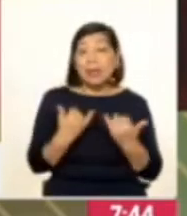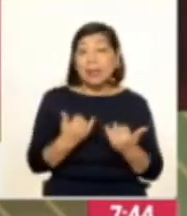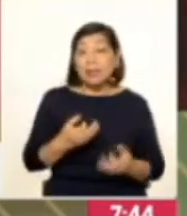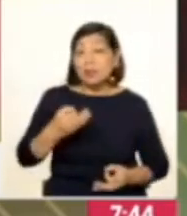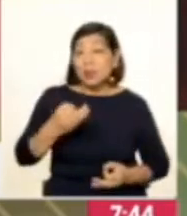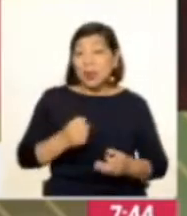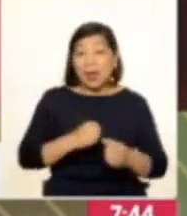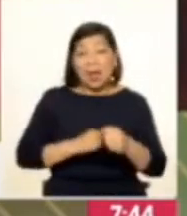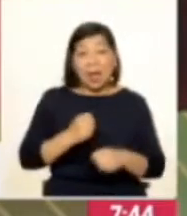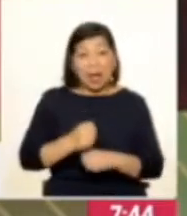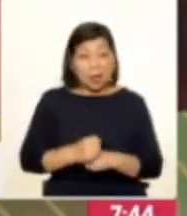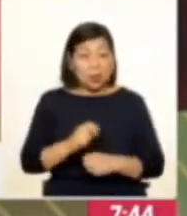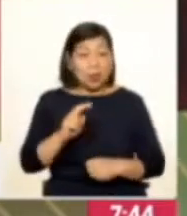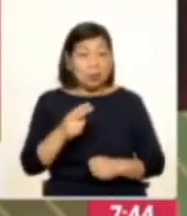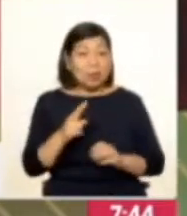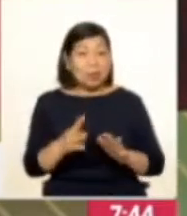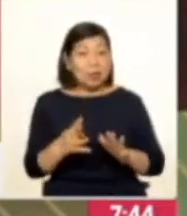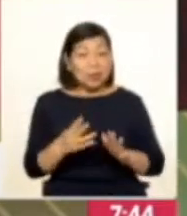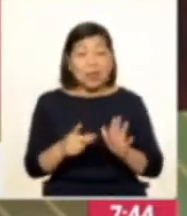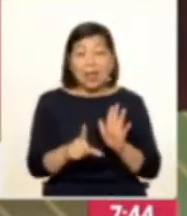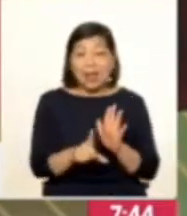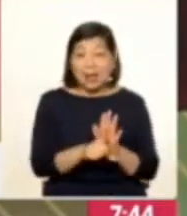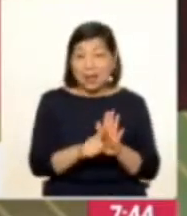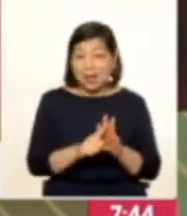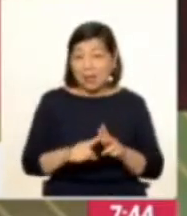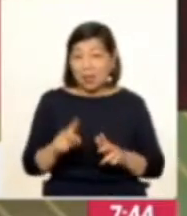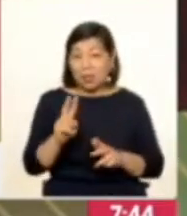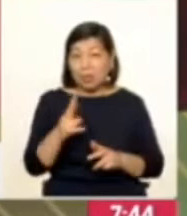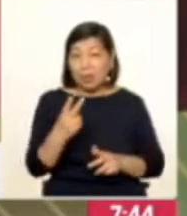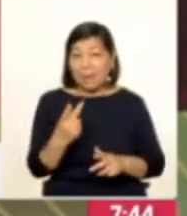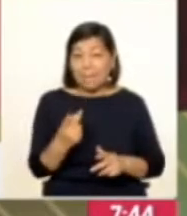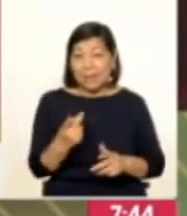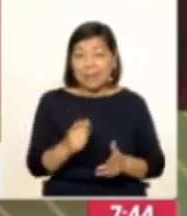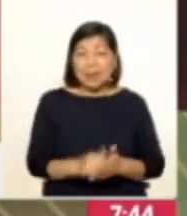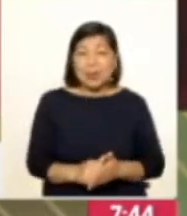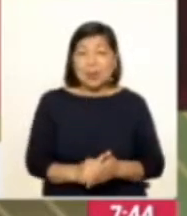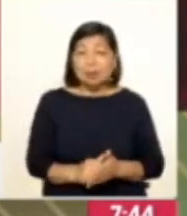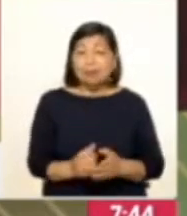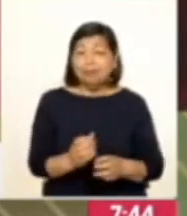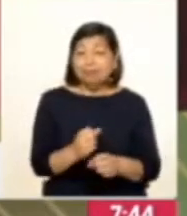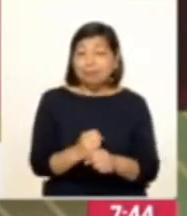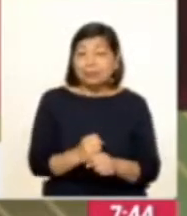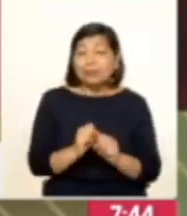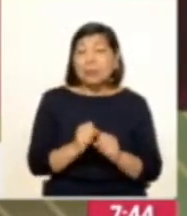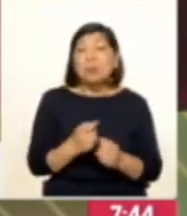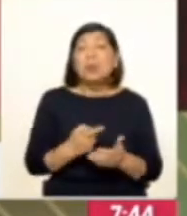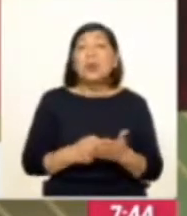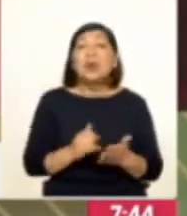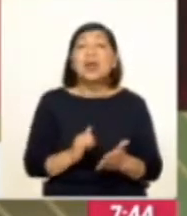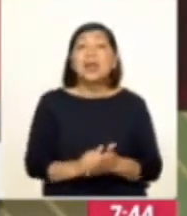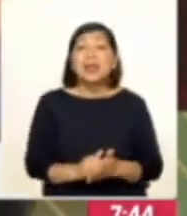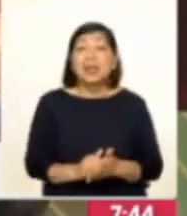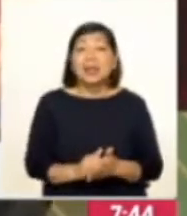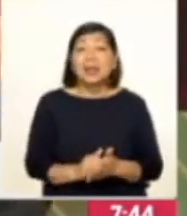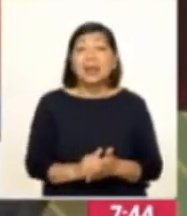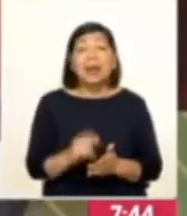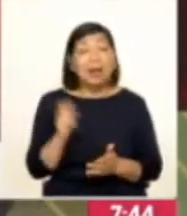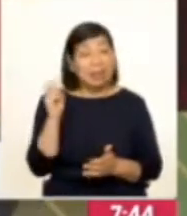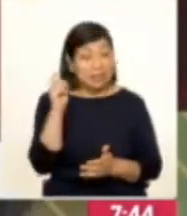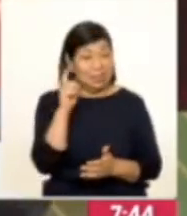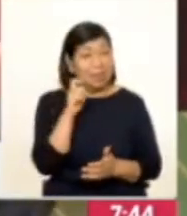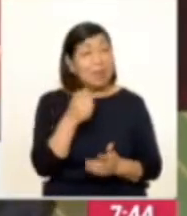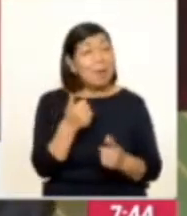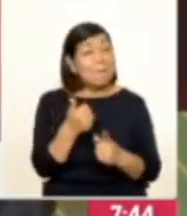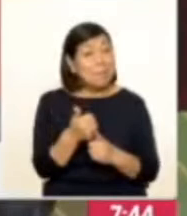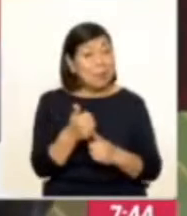esta sentencia del año 2019 y con la ley que salió el 2021 se recupera y existe por qué porque es bien difícil que